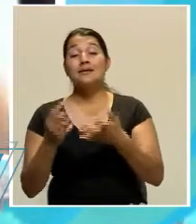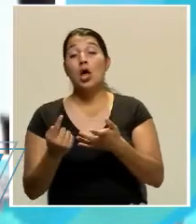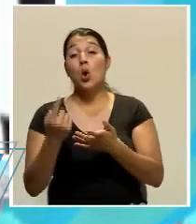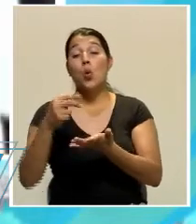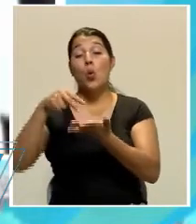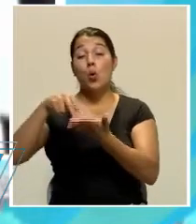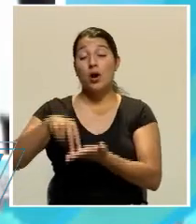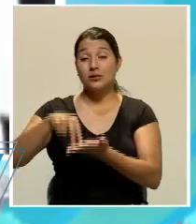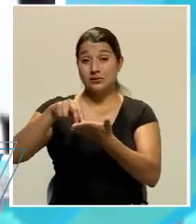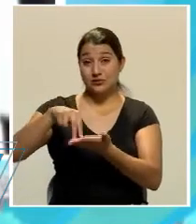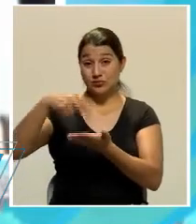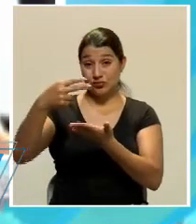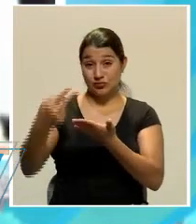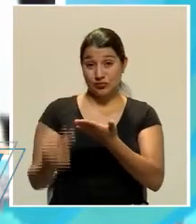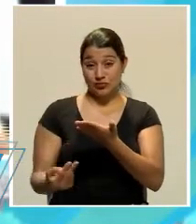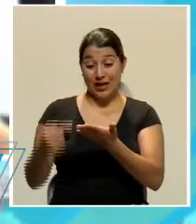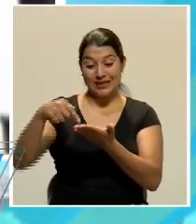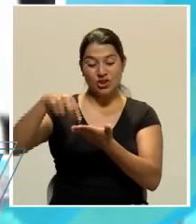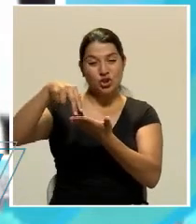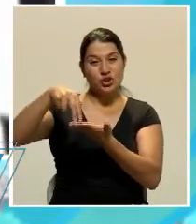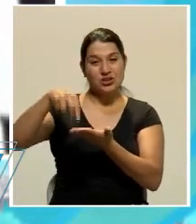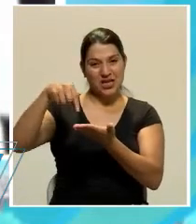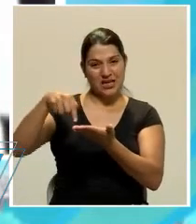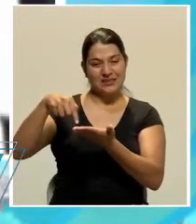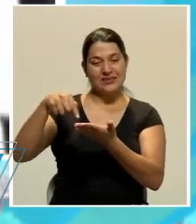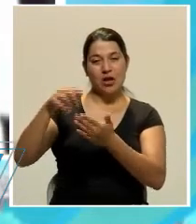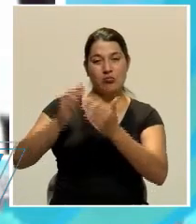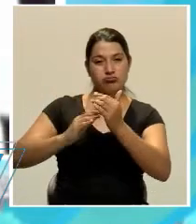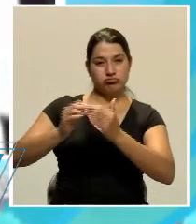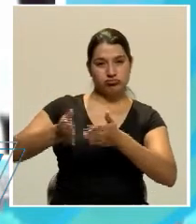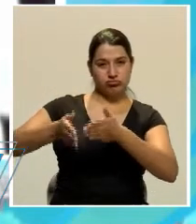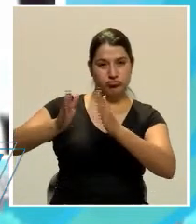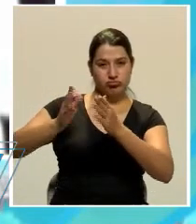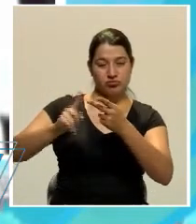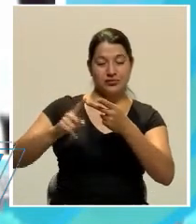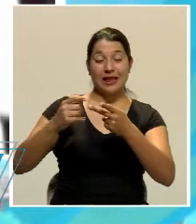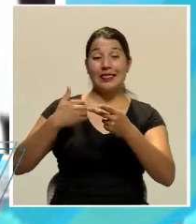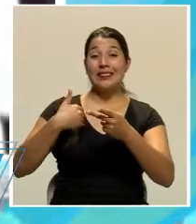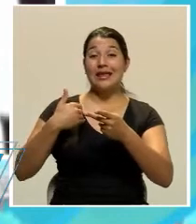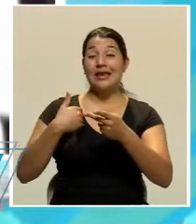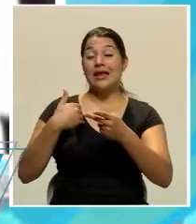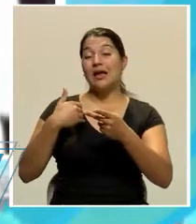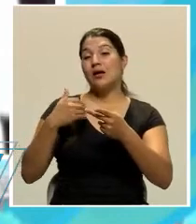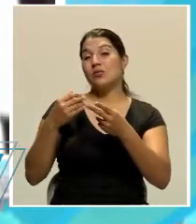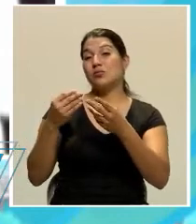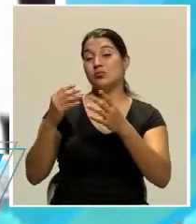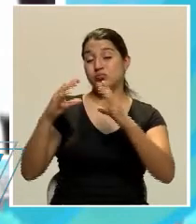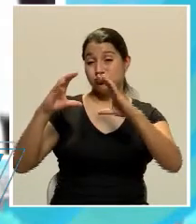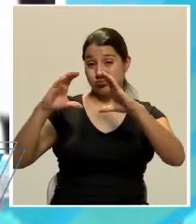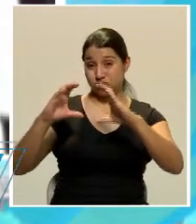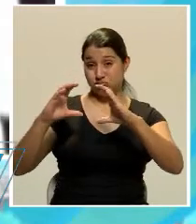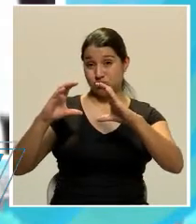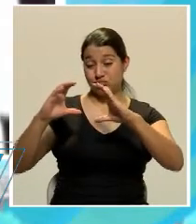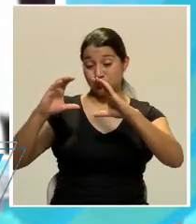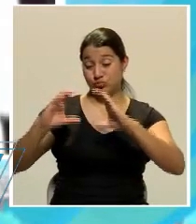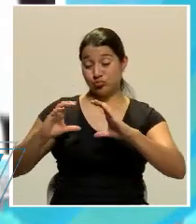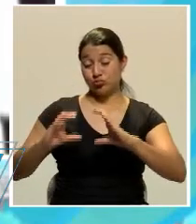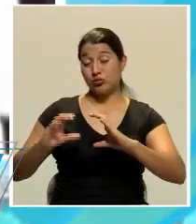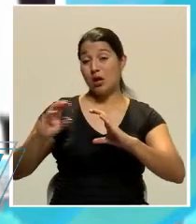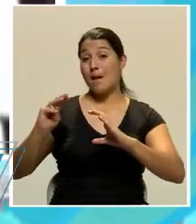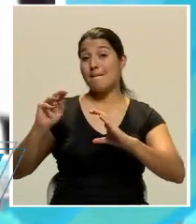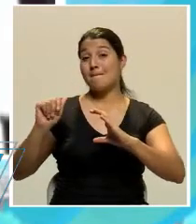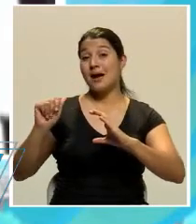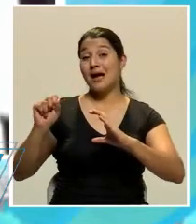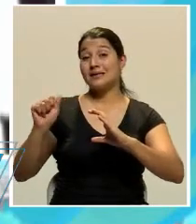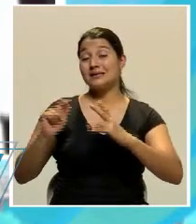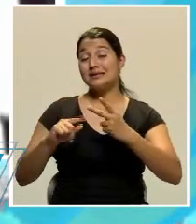es una arquitectura, es una plataforma, tiene masa, y el